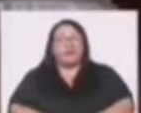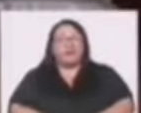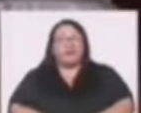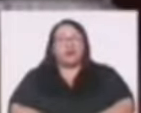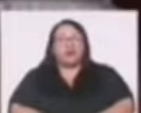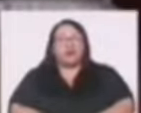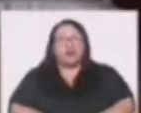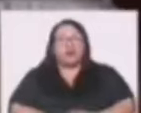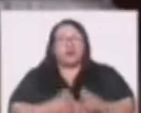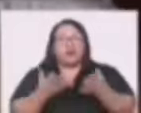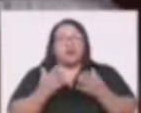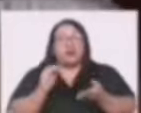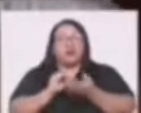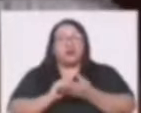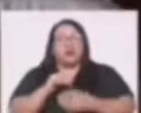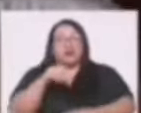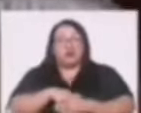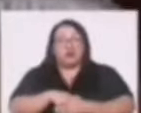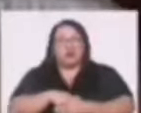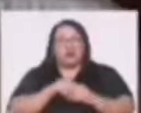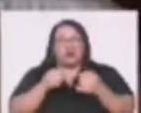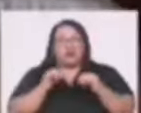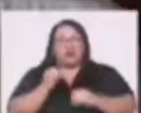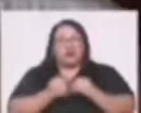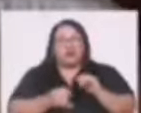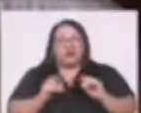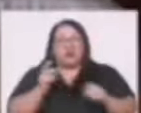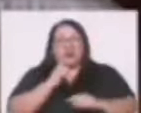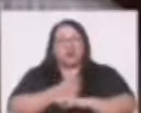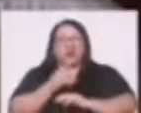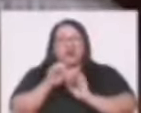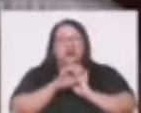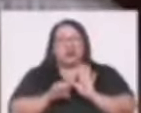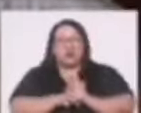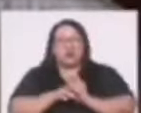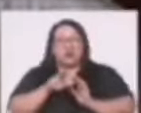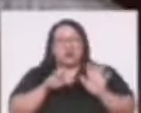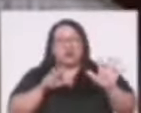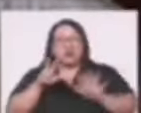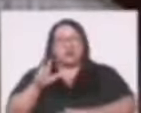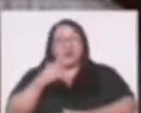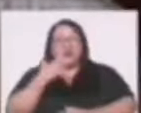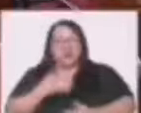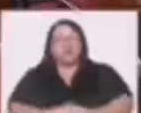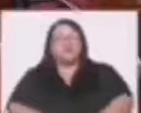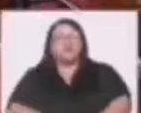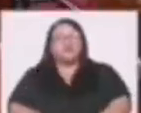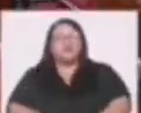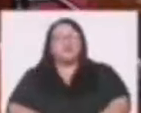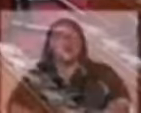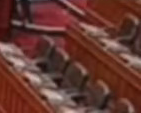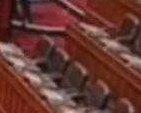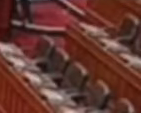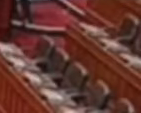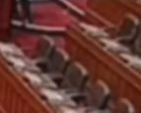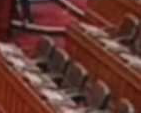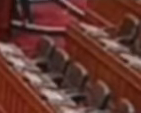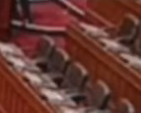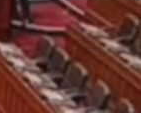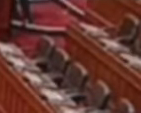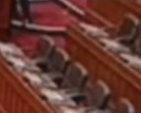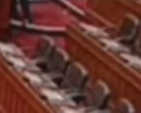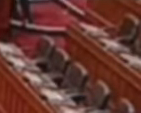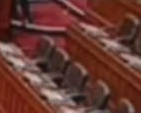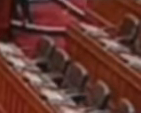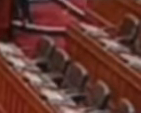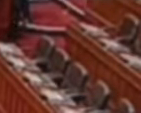participaciones, este momento de solicitar que se someta al voto el informe final de la denuncia constitucional 373. Muchas gracias. De conformidad con